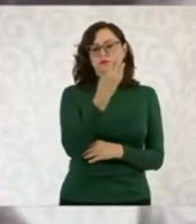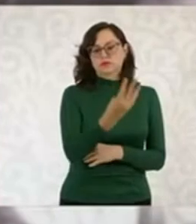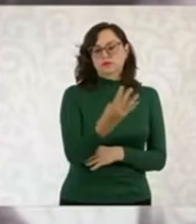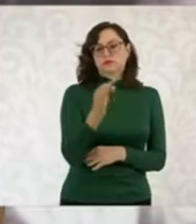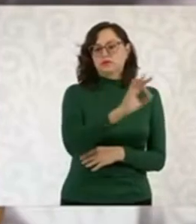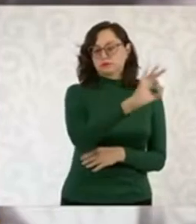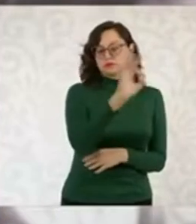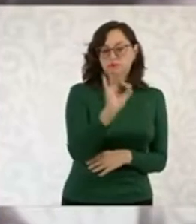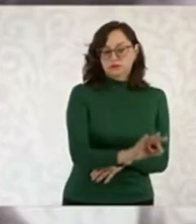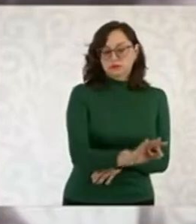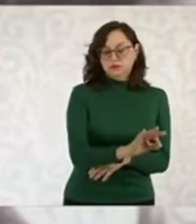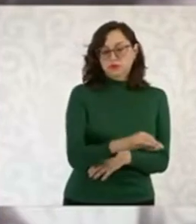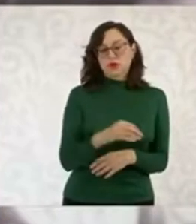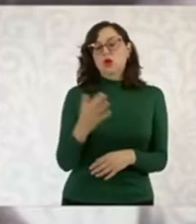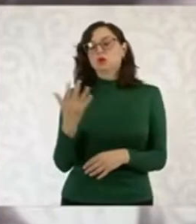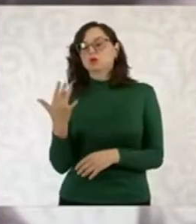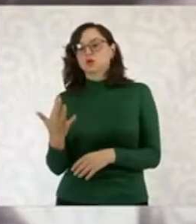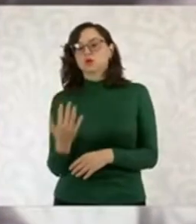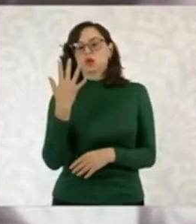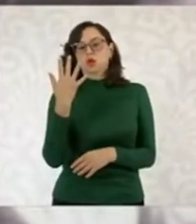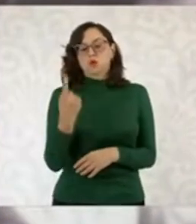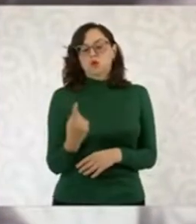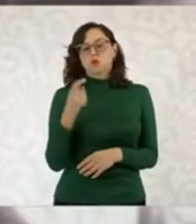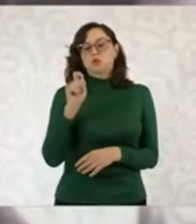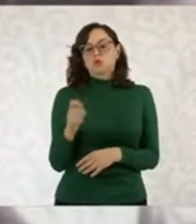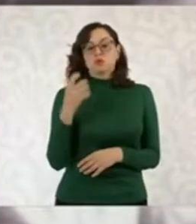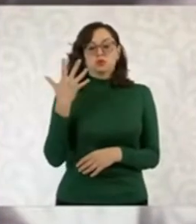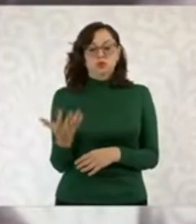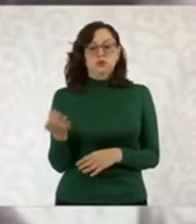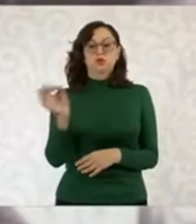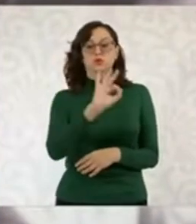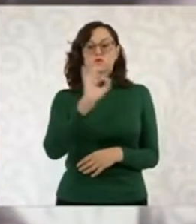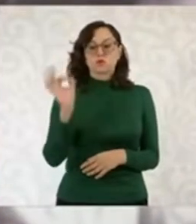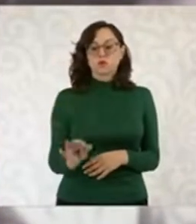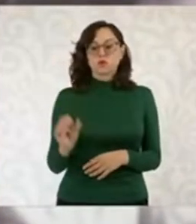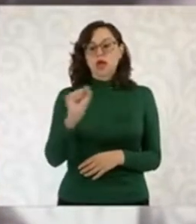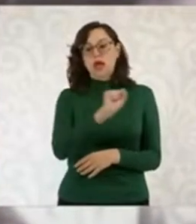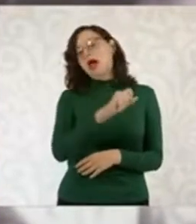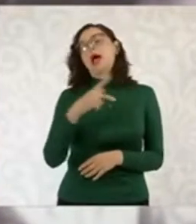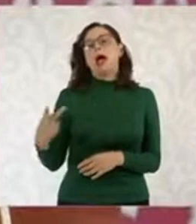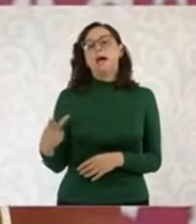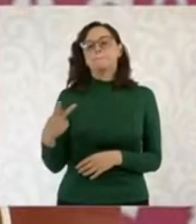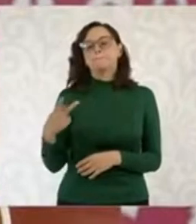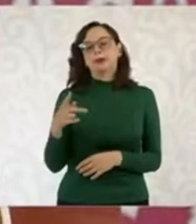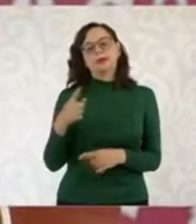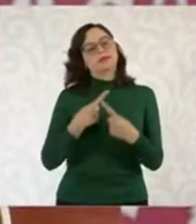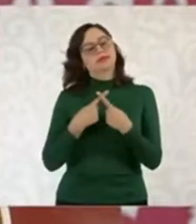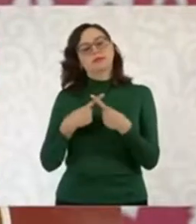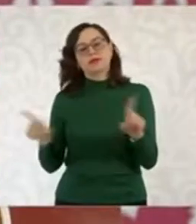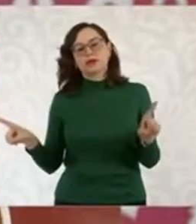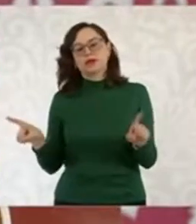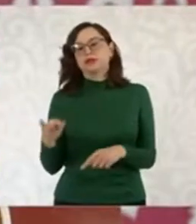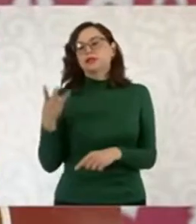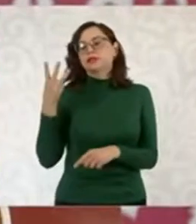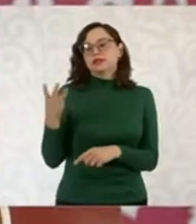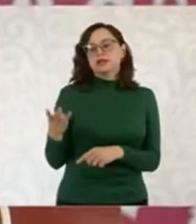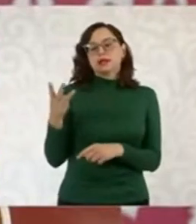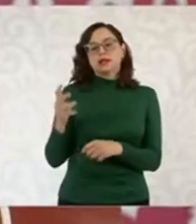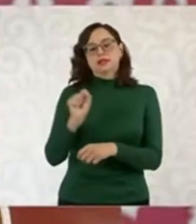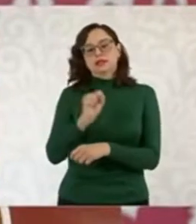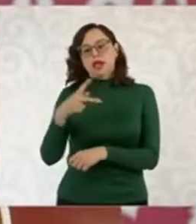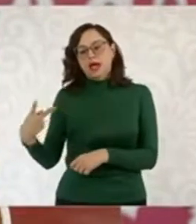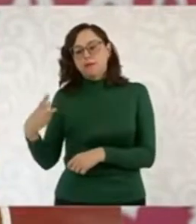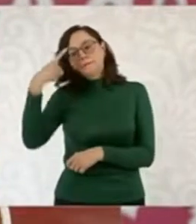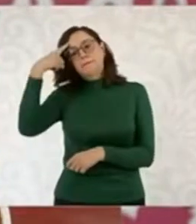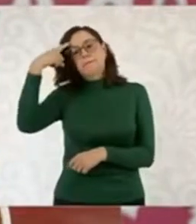48.4% y 51.5% son de 3 plataformas que se dedican al servicio de